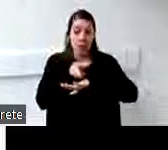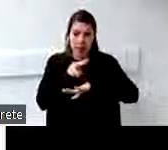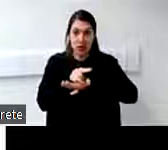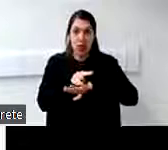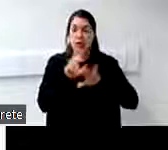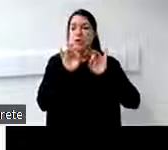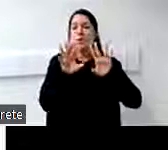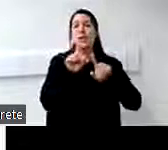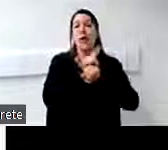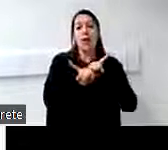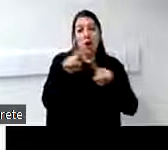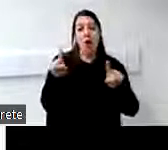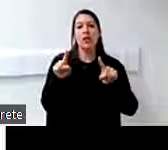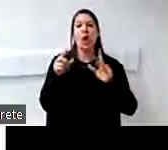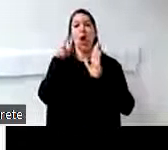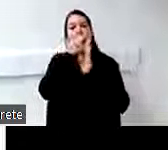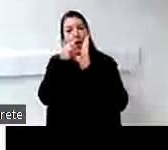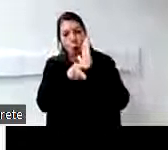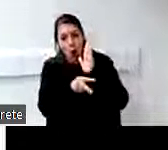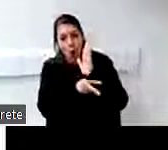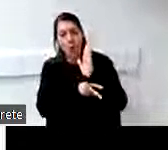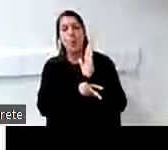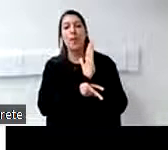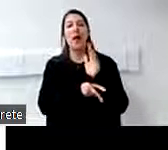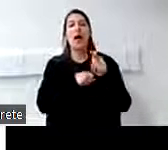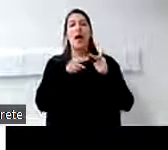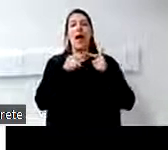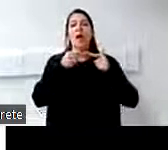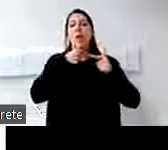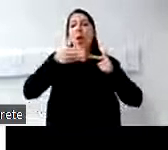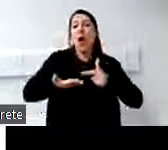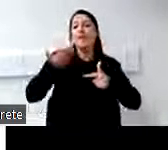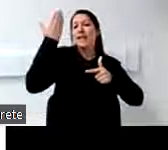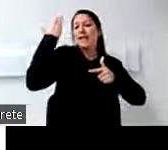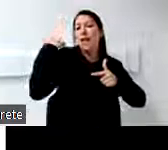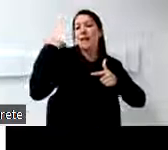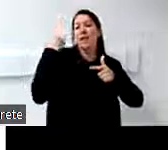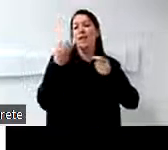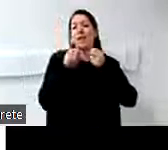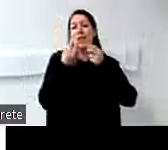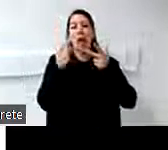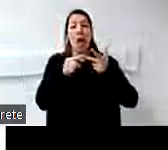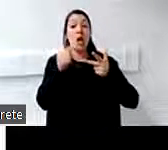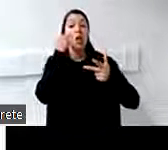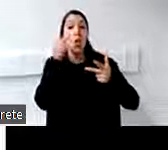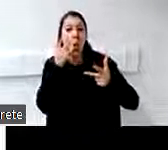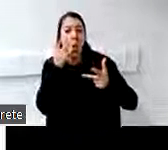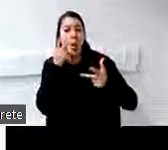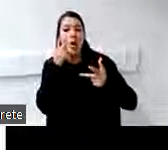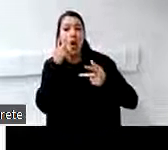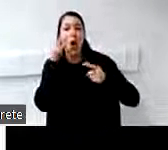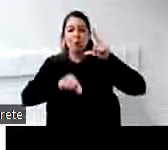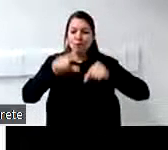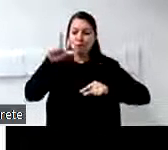sino está el marco normativo, hay antecedentes de por qué llegamos a... Hay cifras sobre la